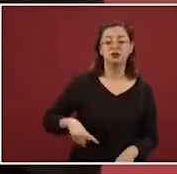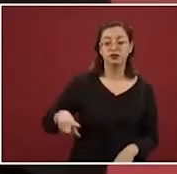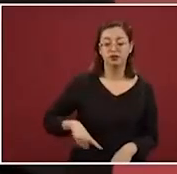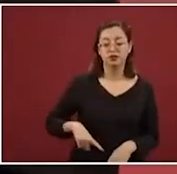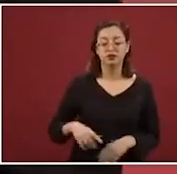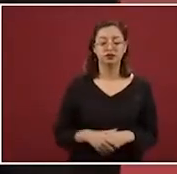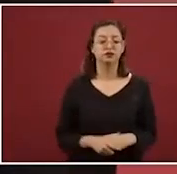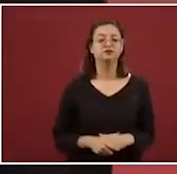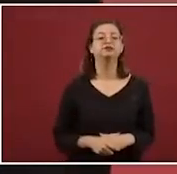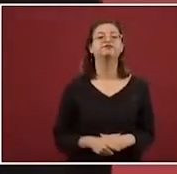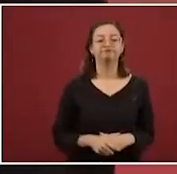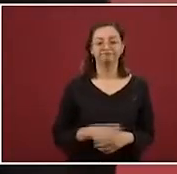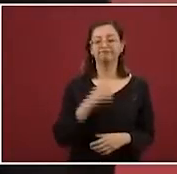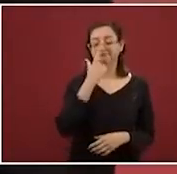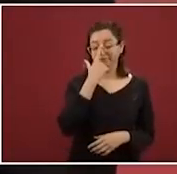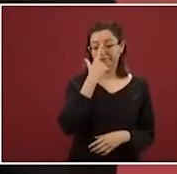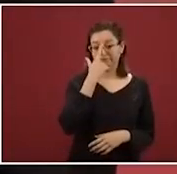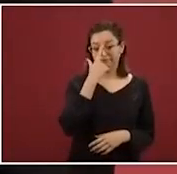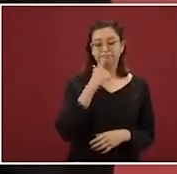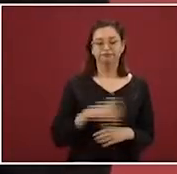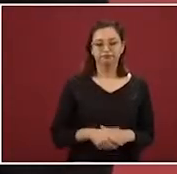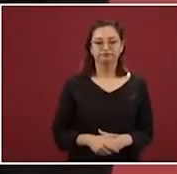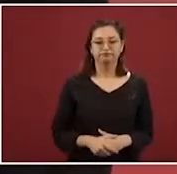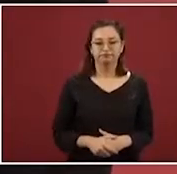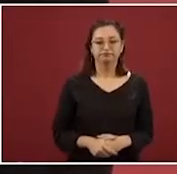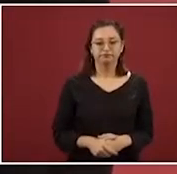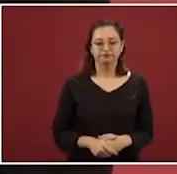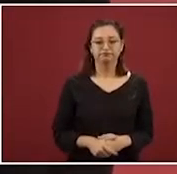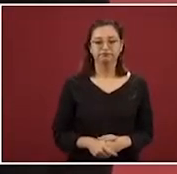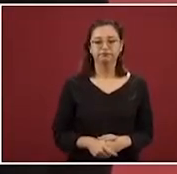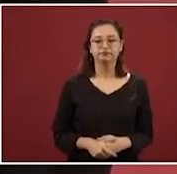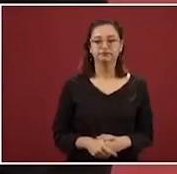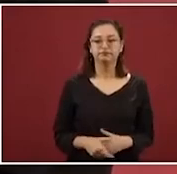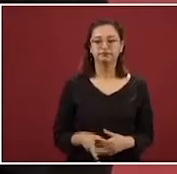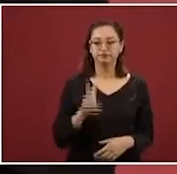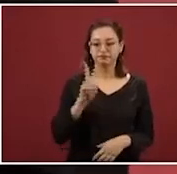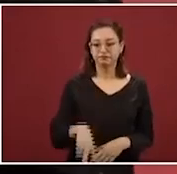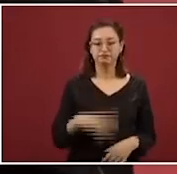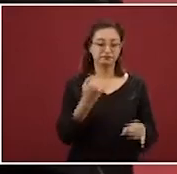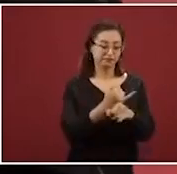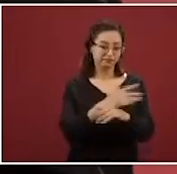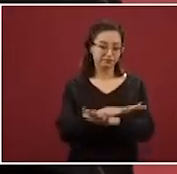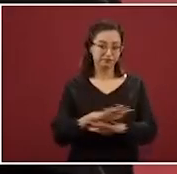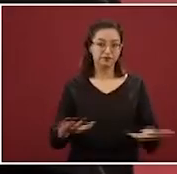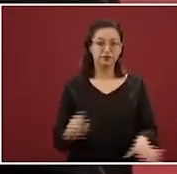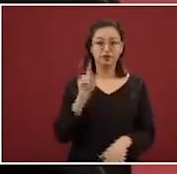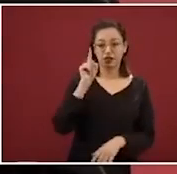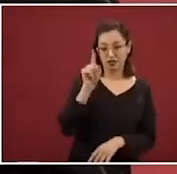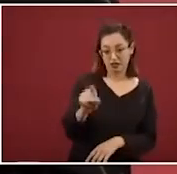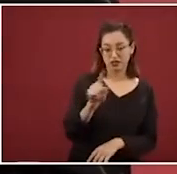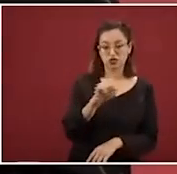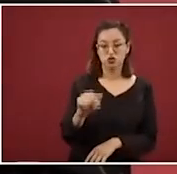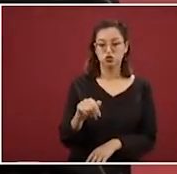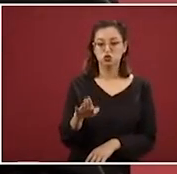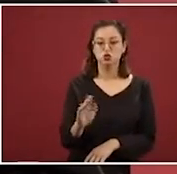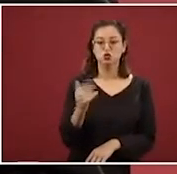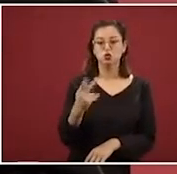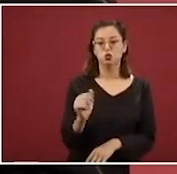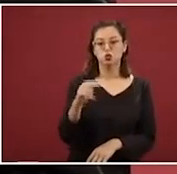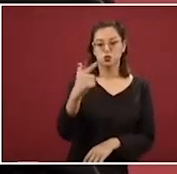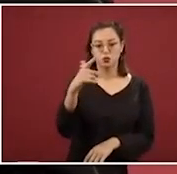así es la información. Es un hospital de Zumpango